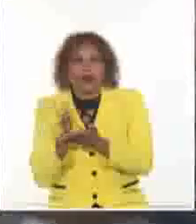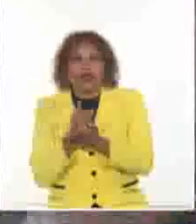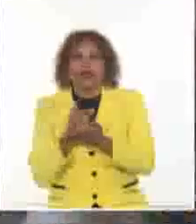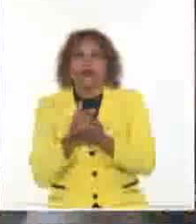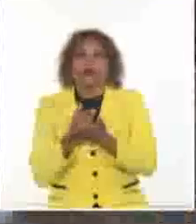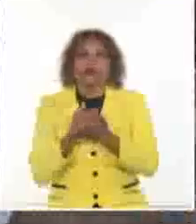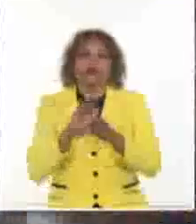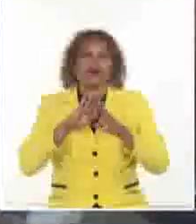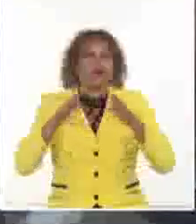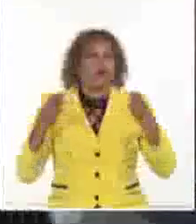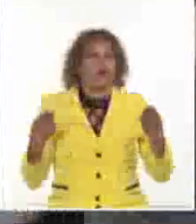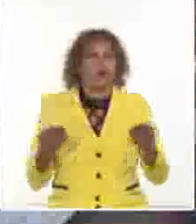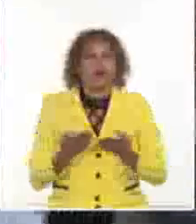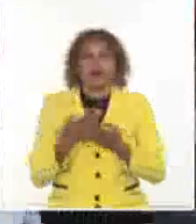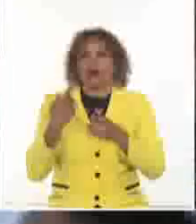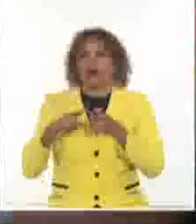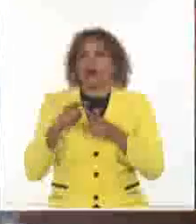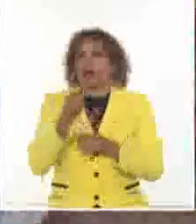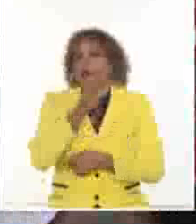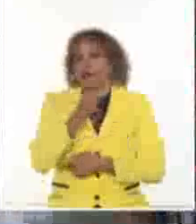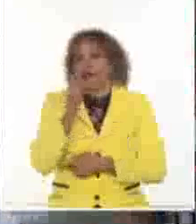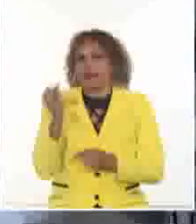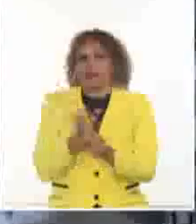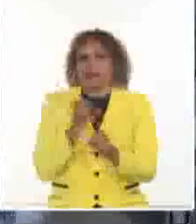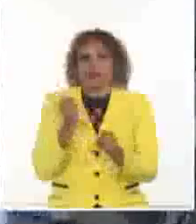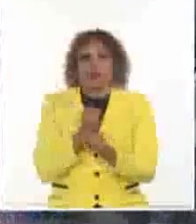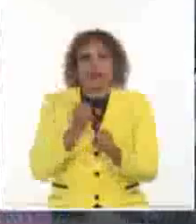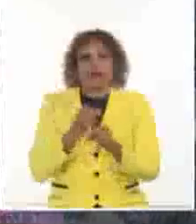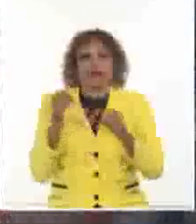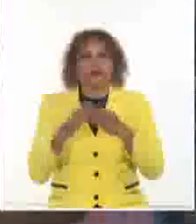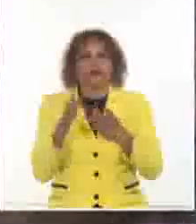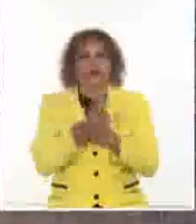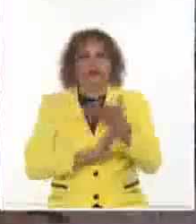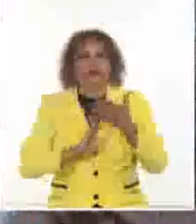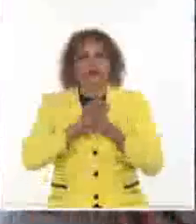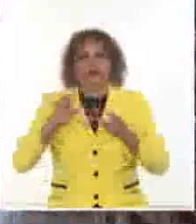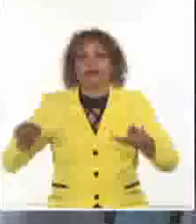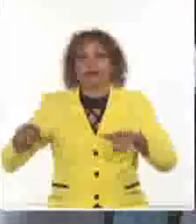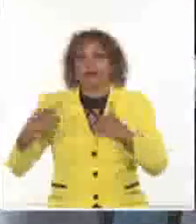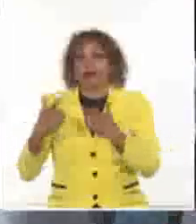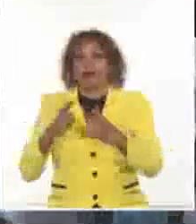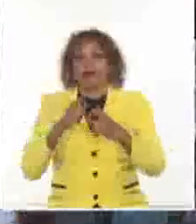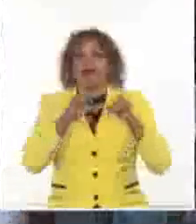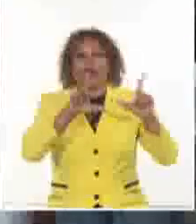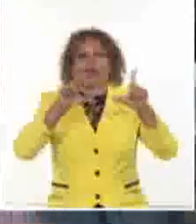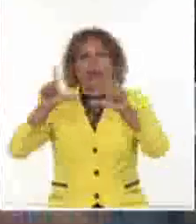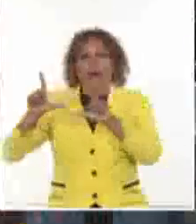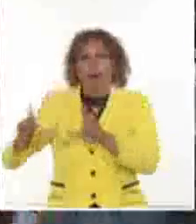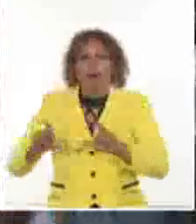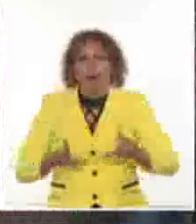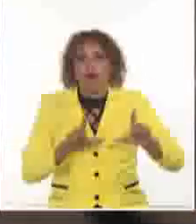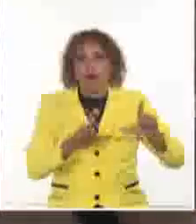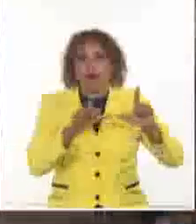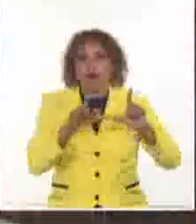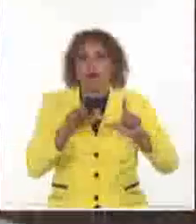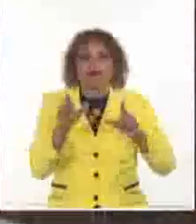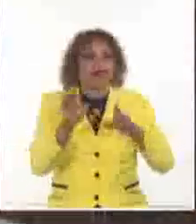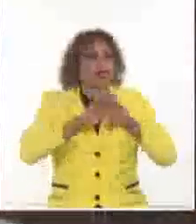referencias en mucha prensa a la labor de la casa, a los aniversarios, los carteles, de